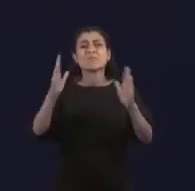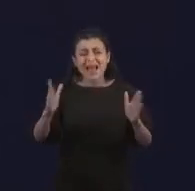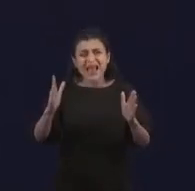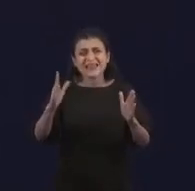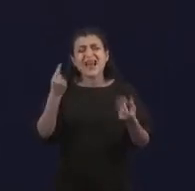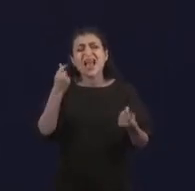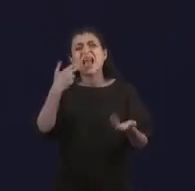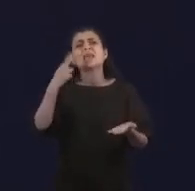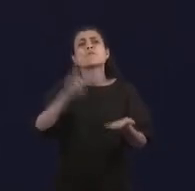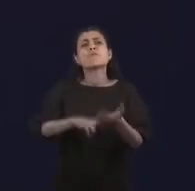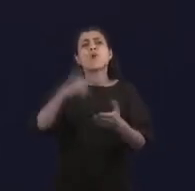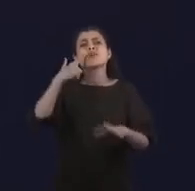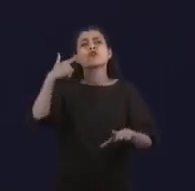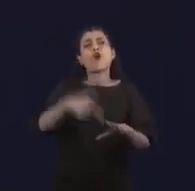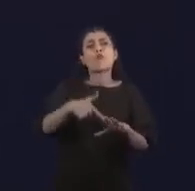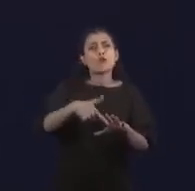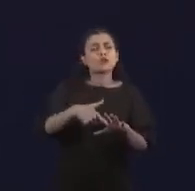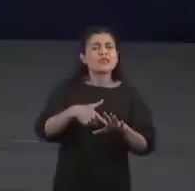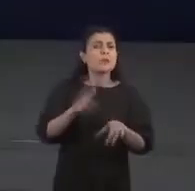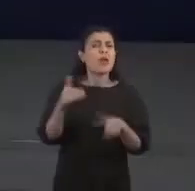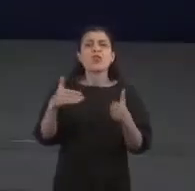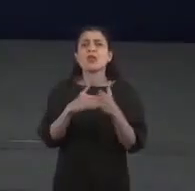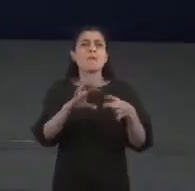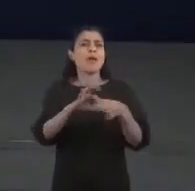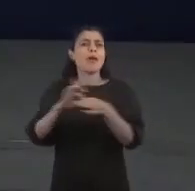tema de ley. Si va a haber,